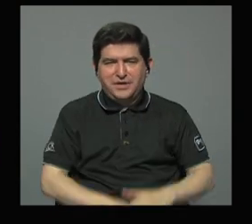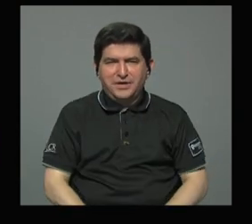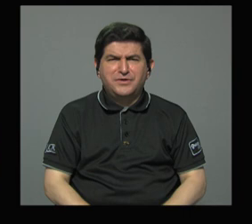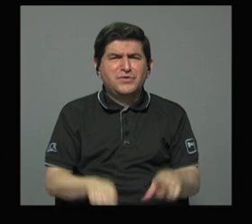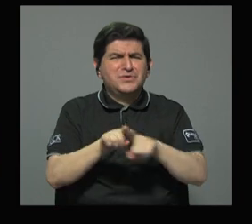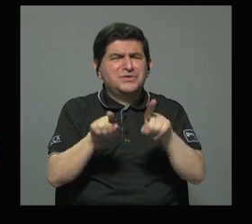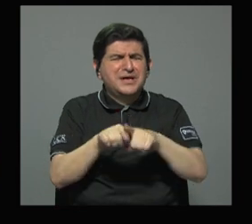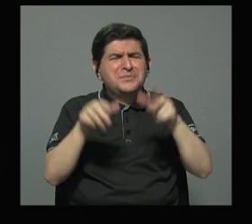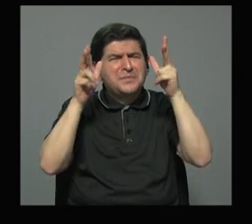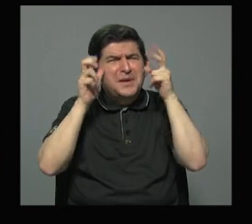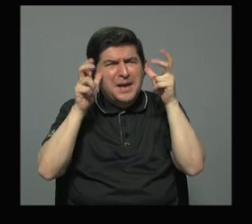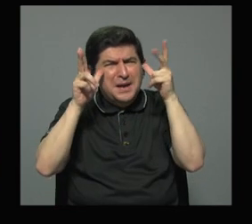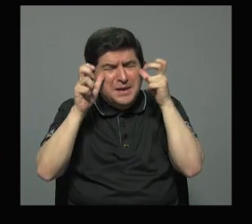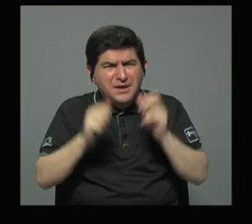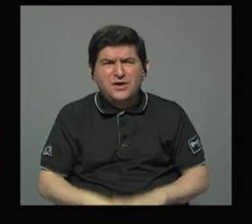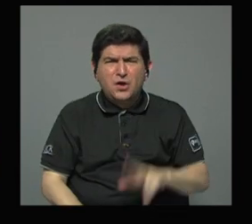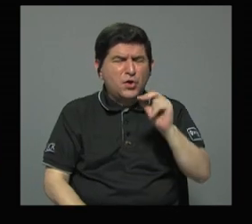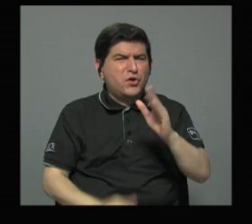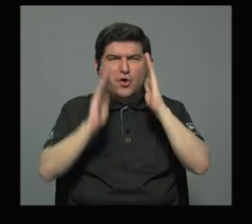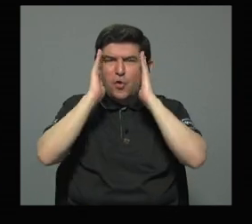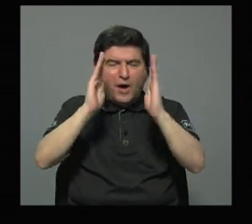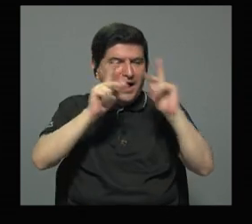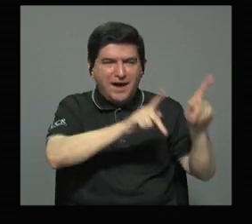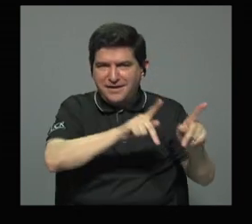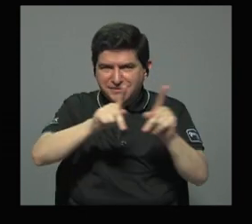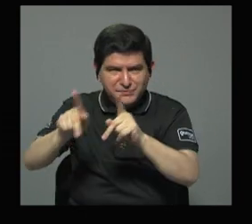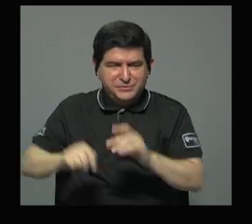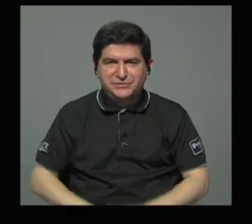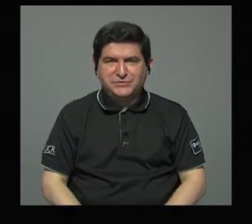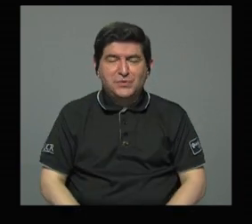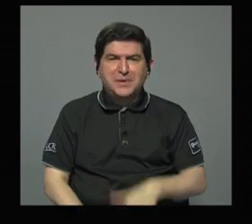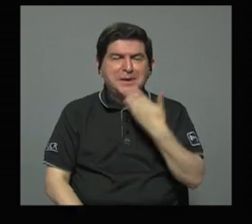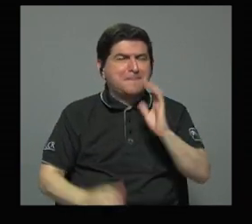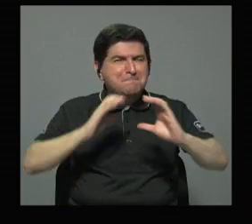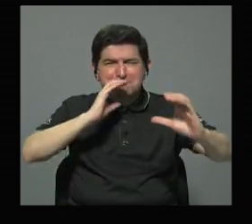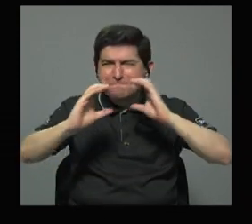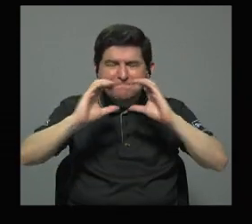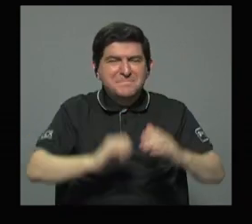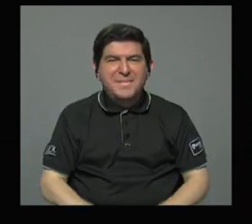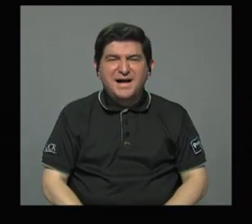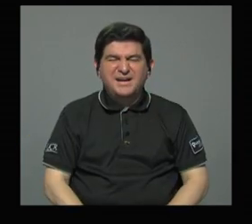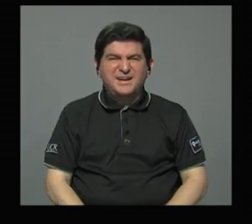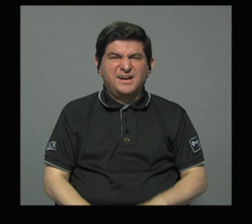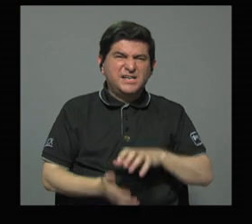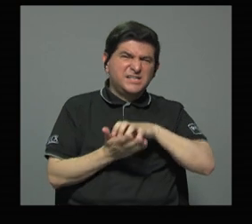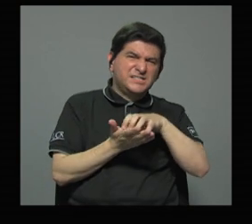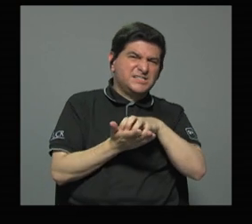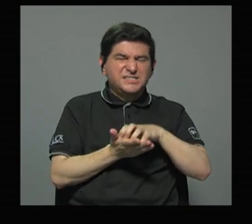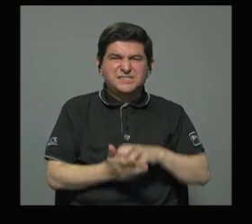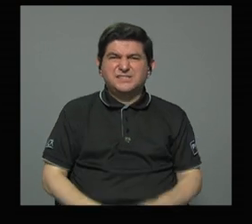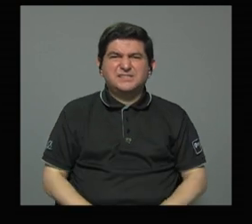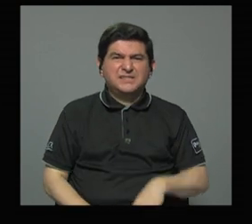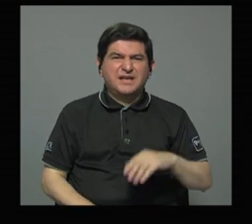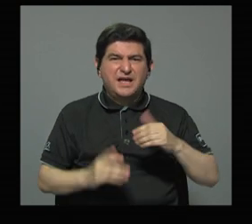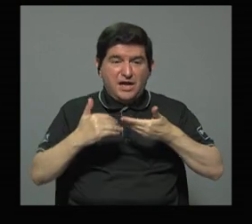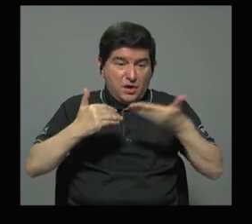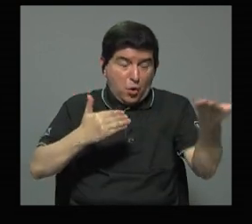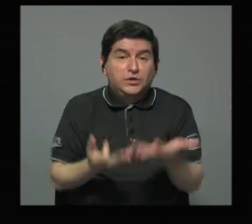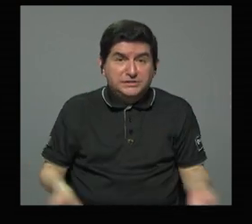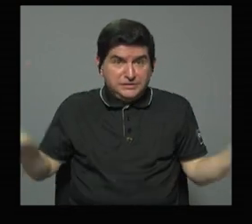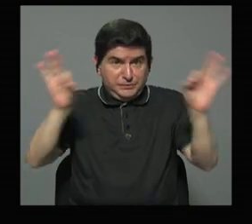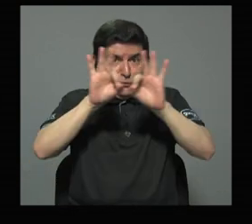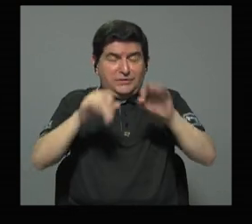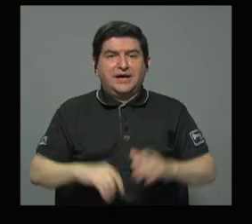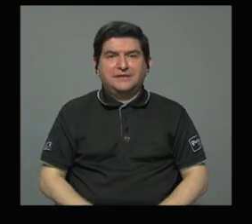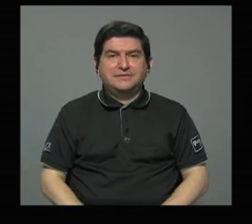hay percepción de que no escucha a la ciudadanía y que la mala comunicación genera incertidumbre alrededor de asuntos importantes.